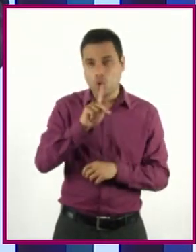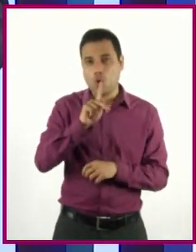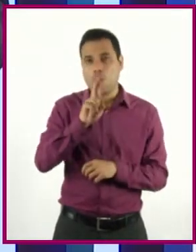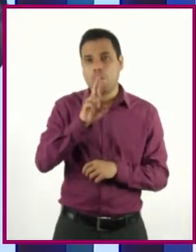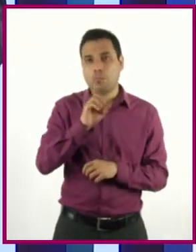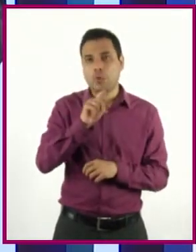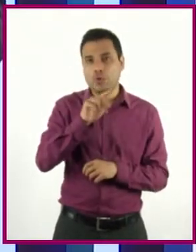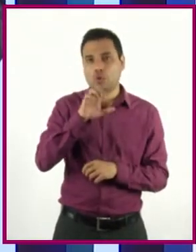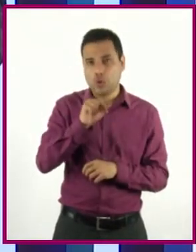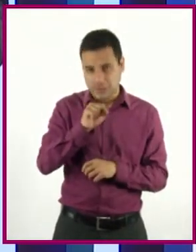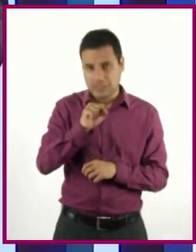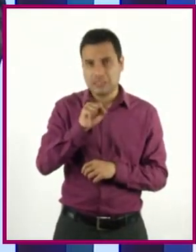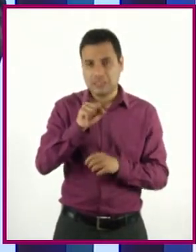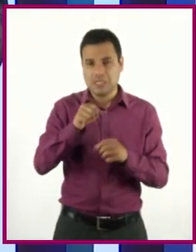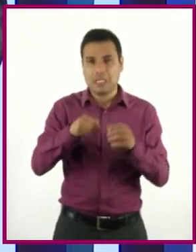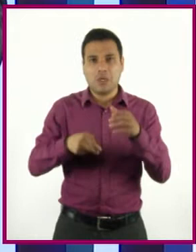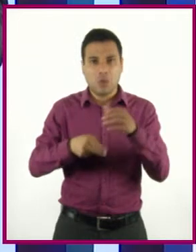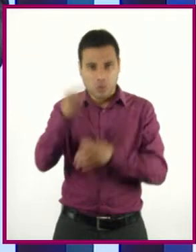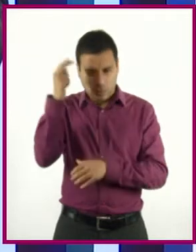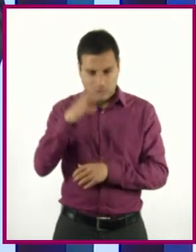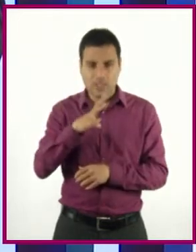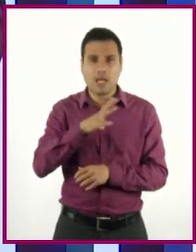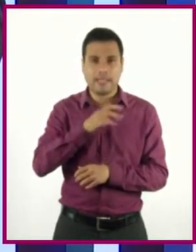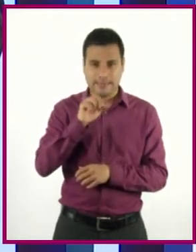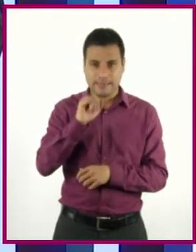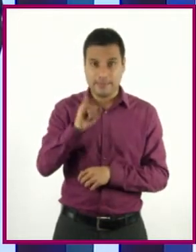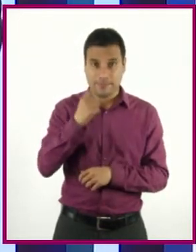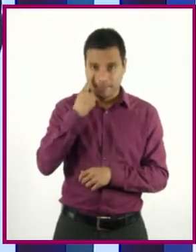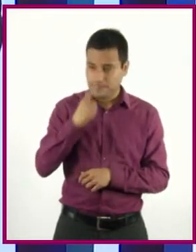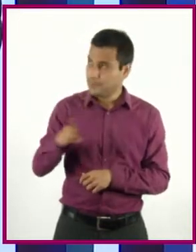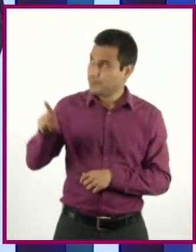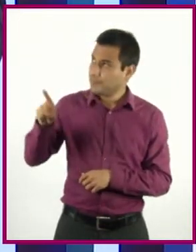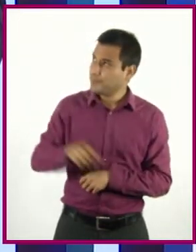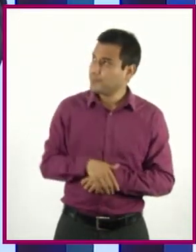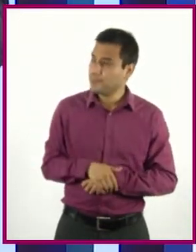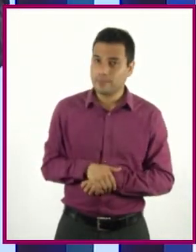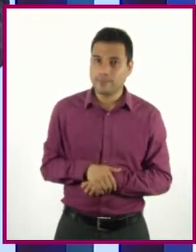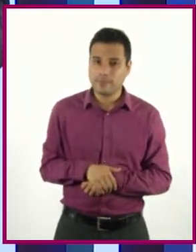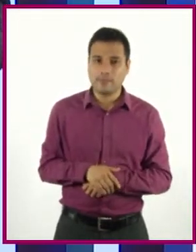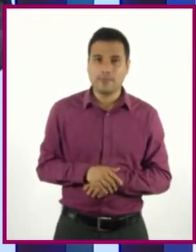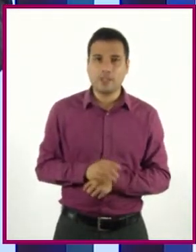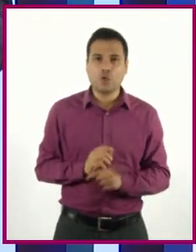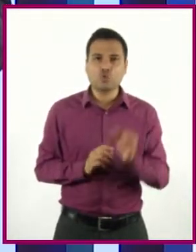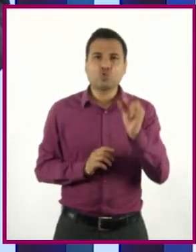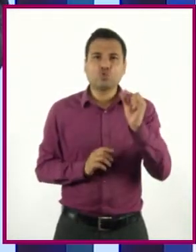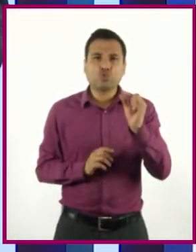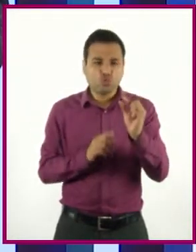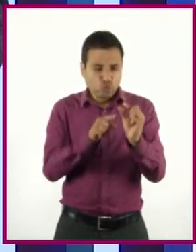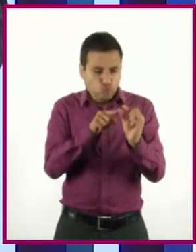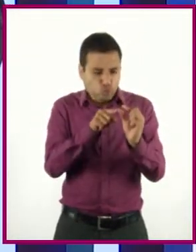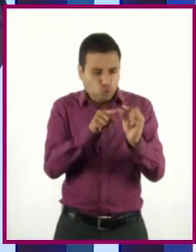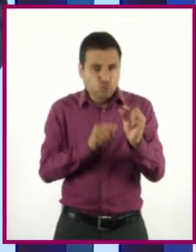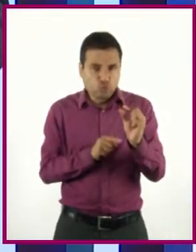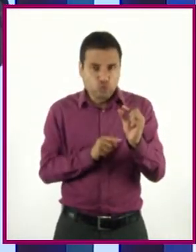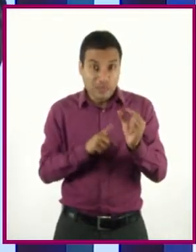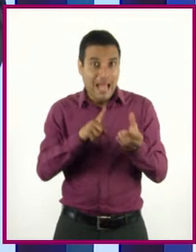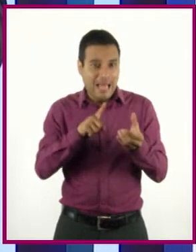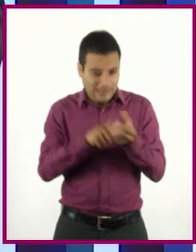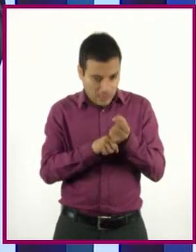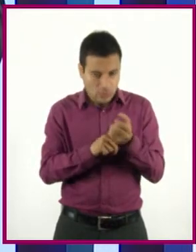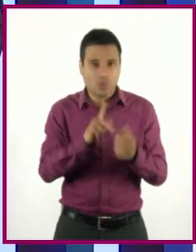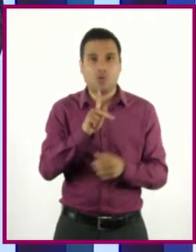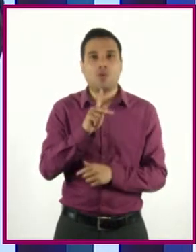los neutrones sí. Están compuestos por quarks. Los quarks, que conforman a los protones y a los